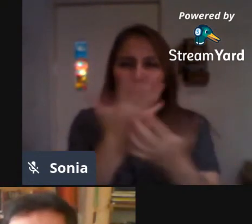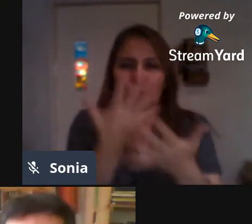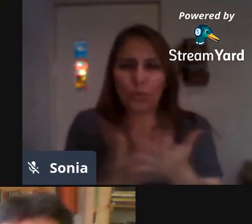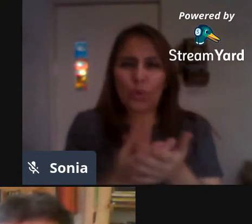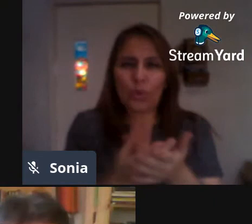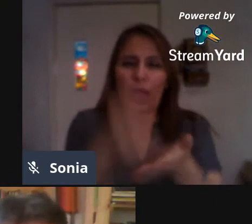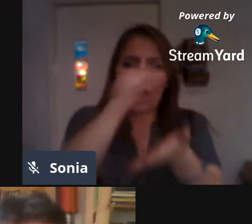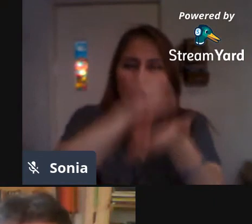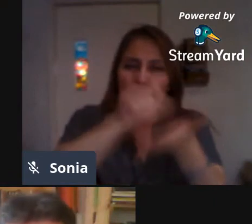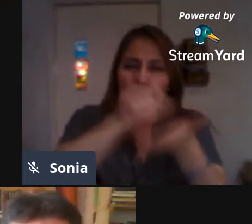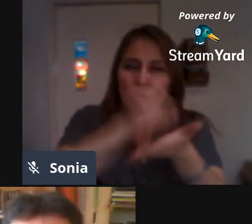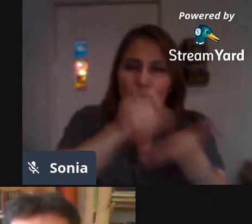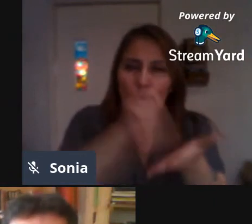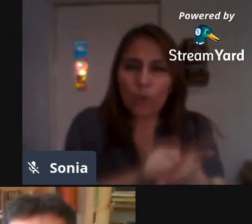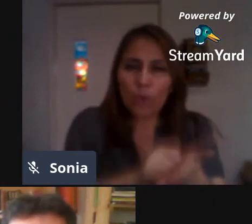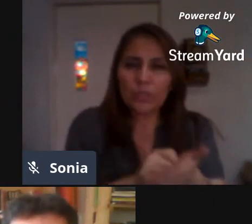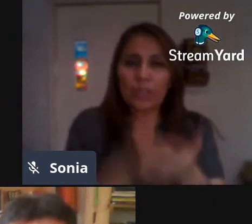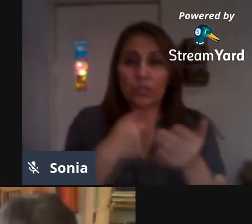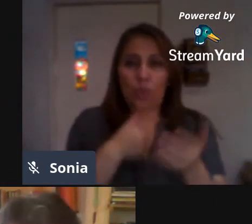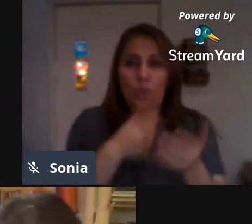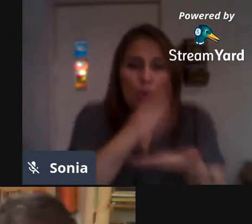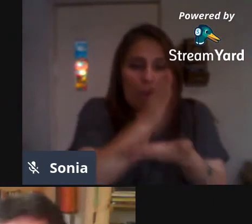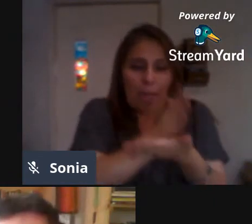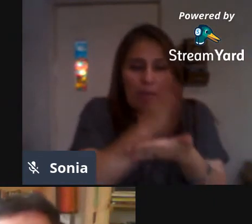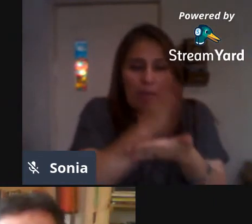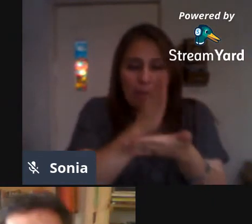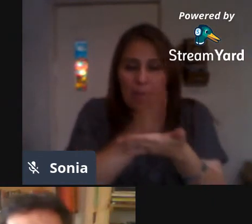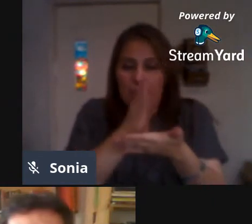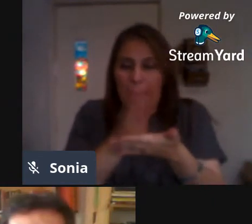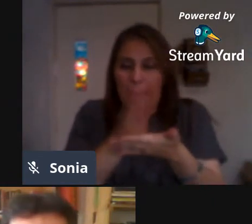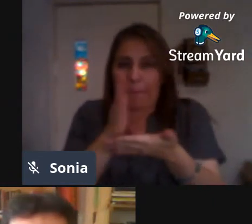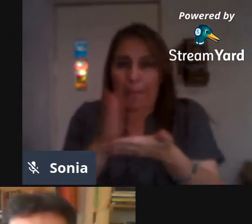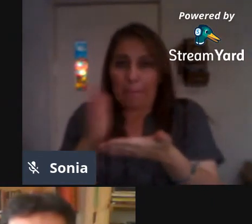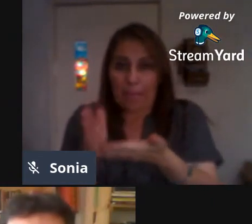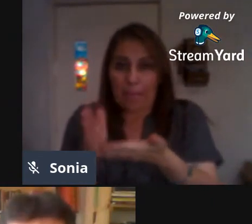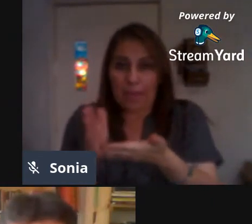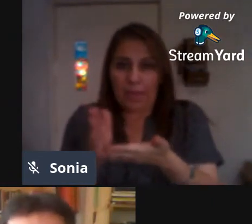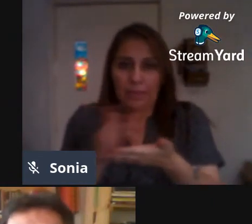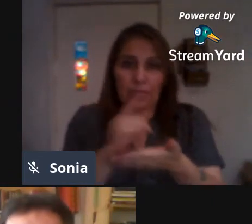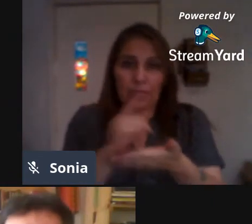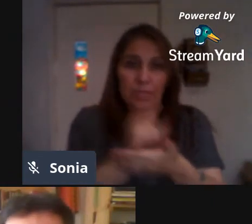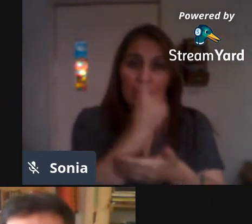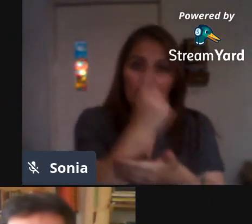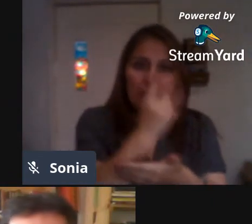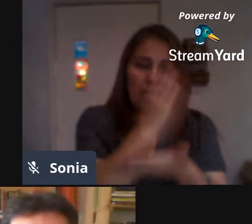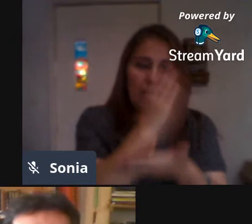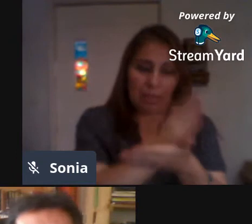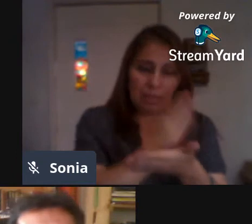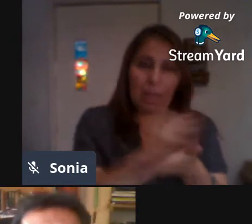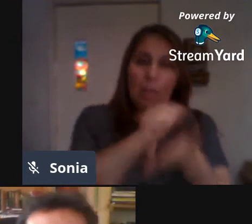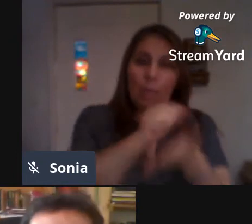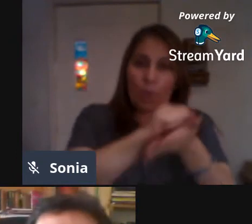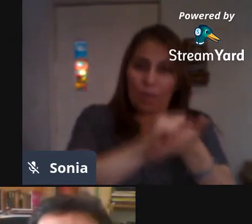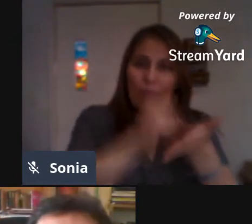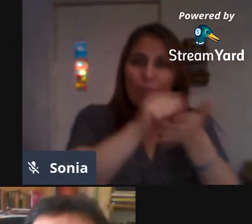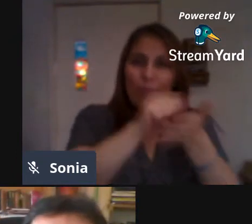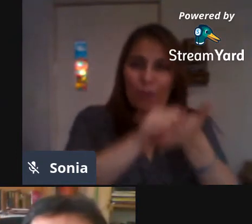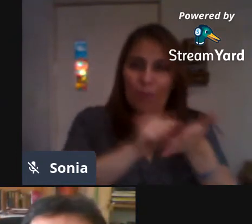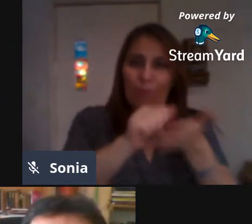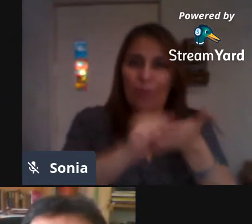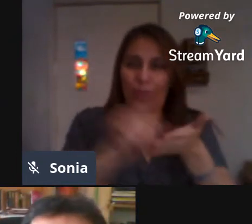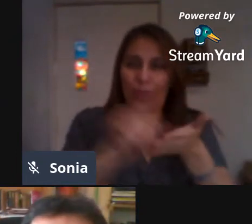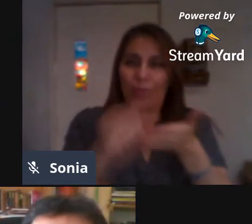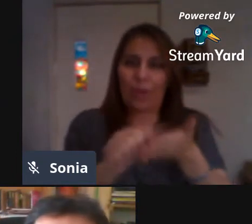escenas yo soy muy metódico en las escenas necesito escribir la zona por un borrador para la literatura y